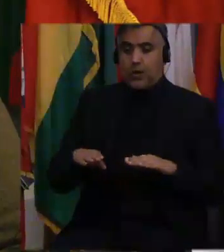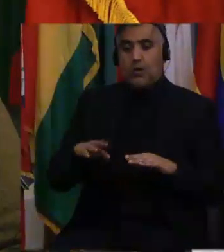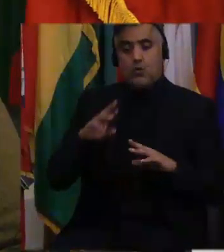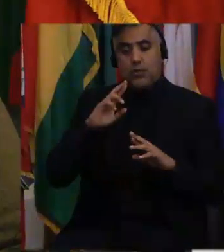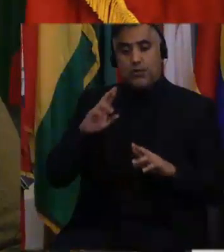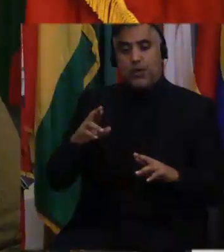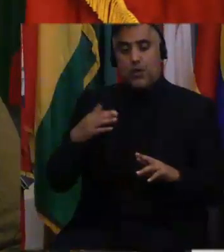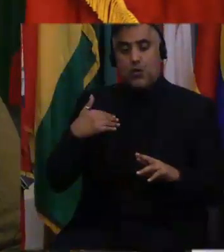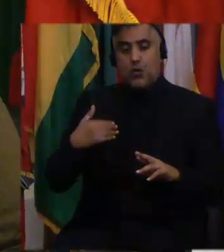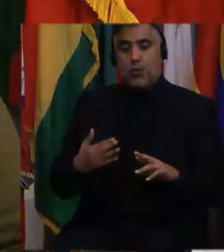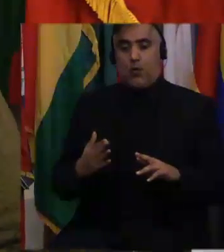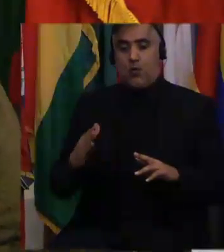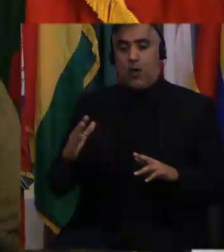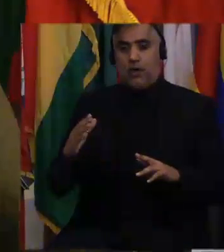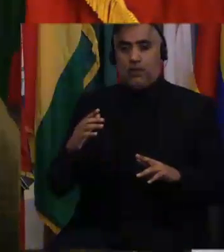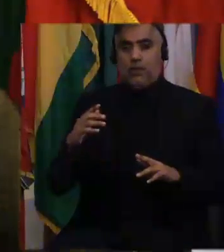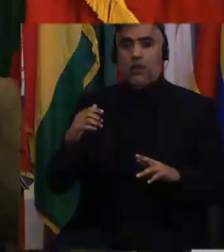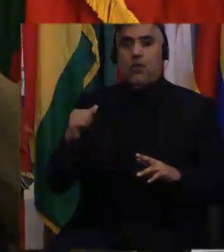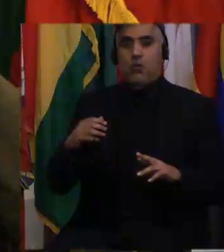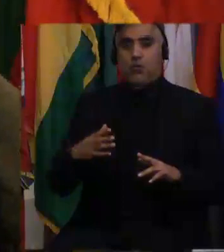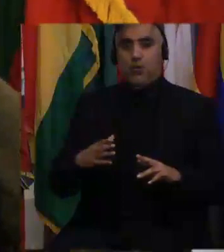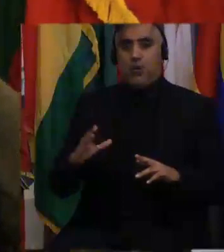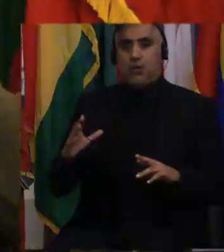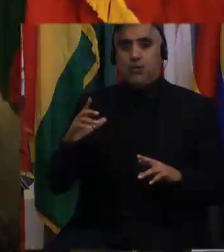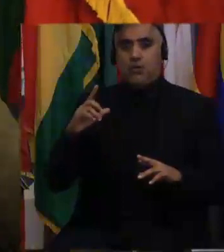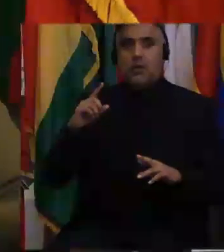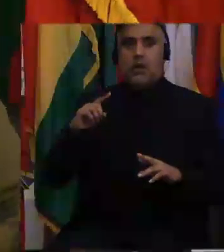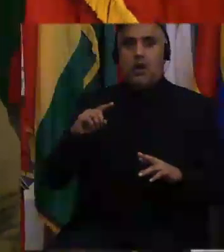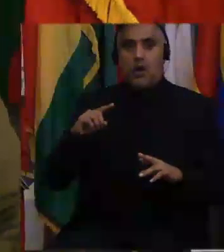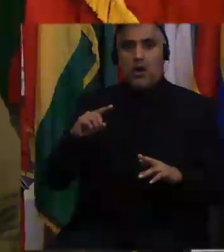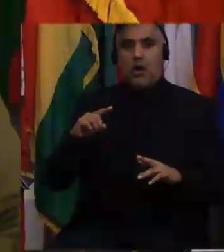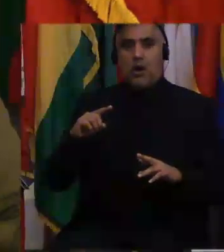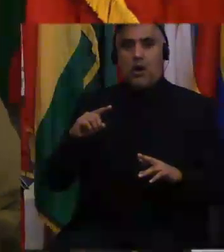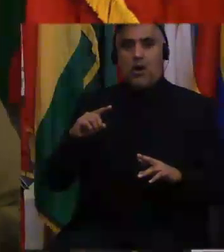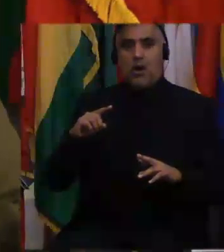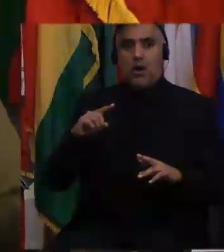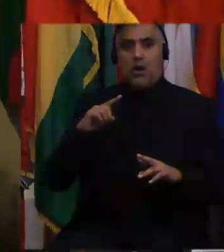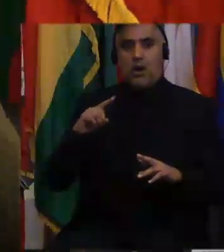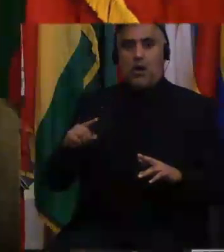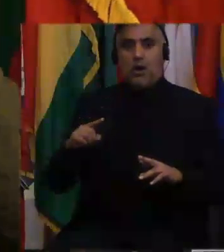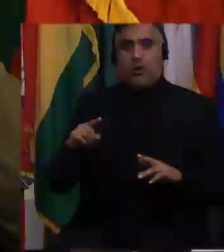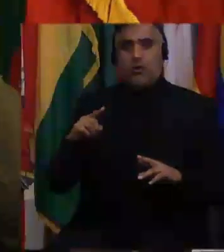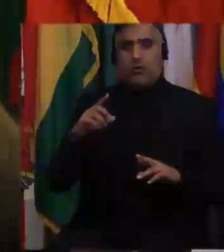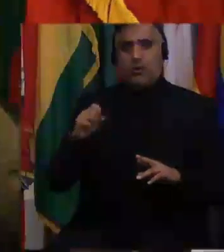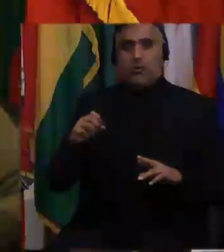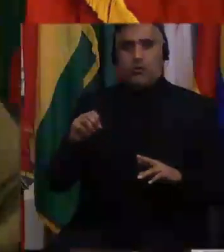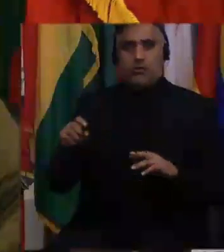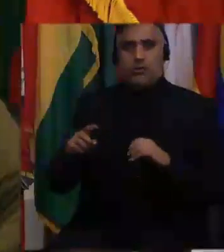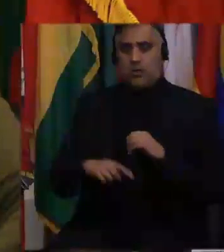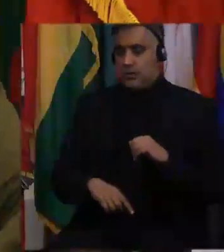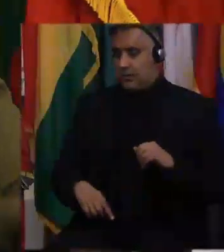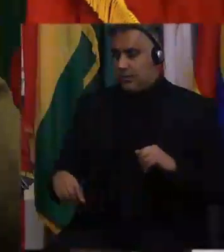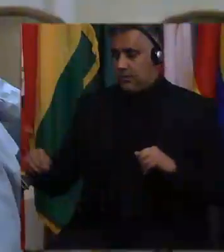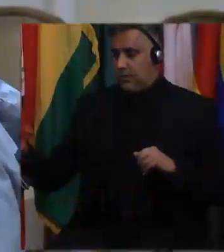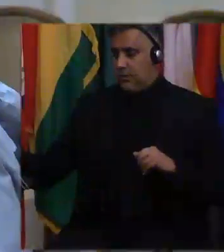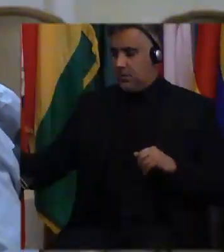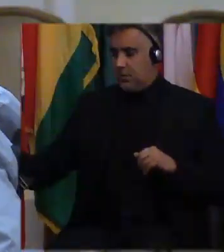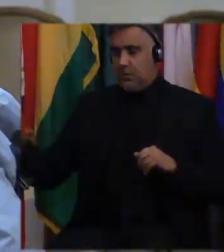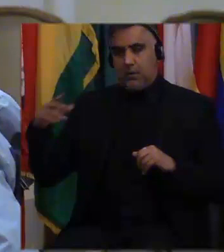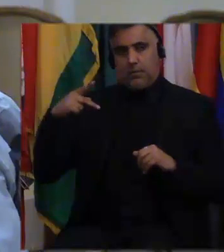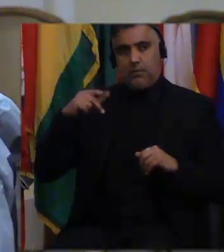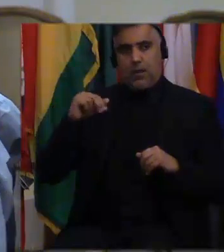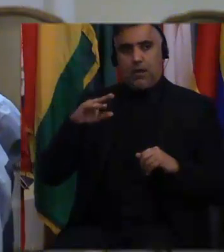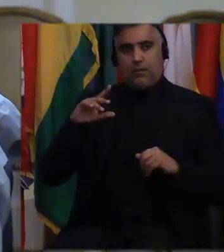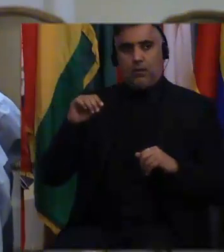sanción económica. Okay, thank you. Next question, please. Mi nombre es Pablo Villeda y trabajo para